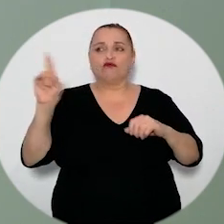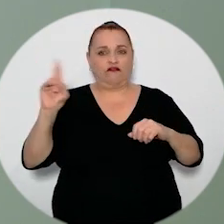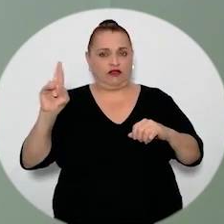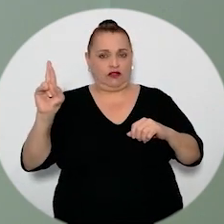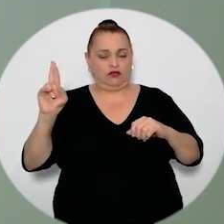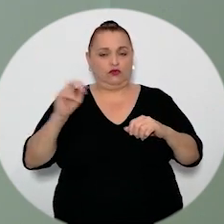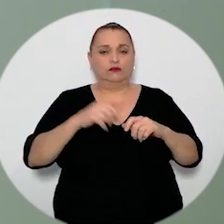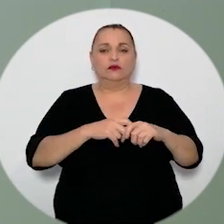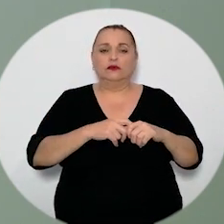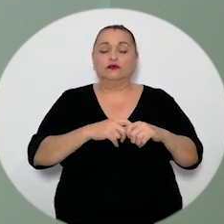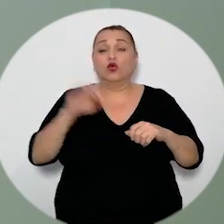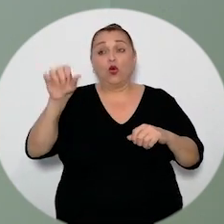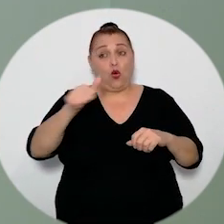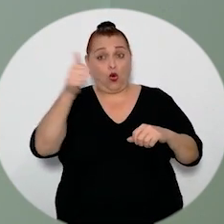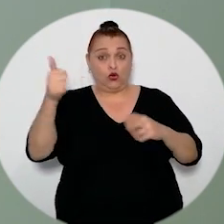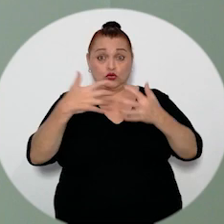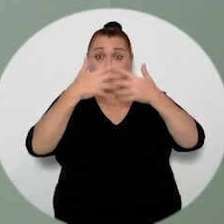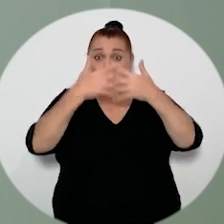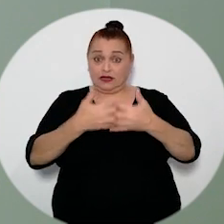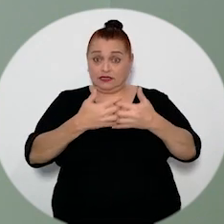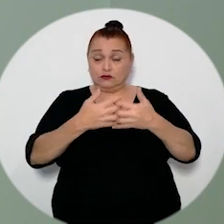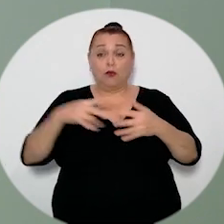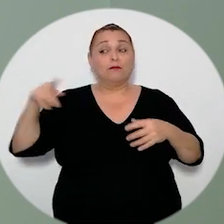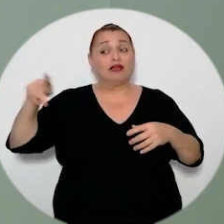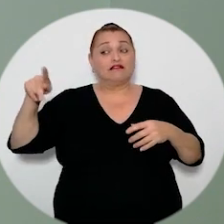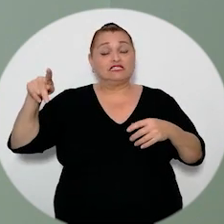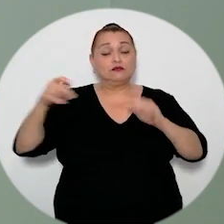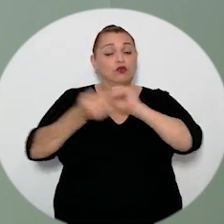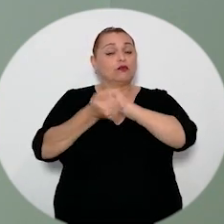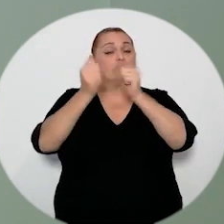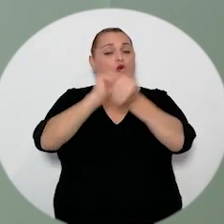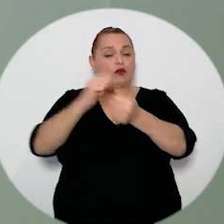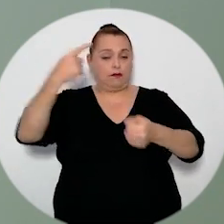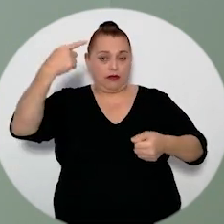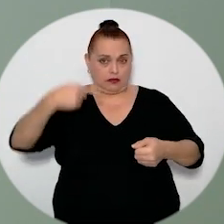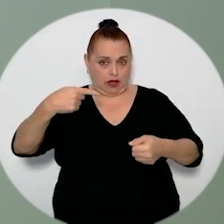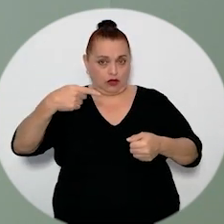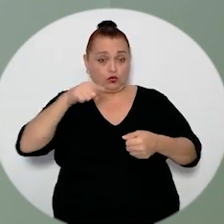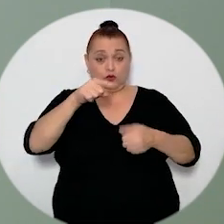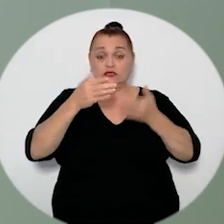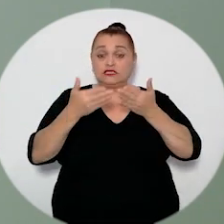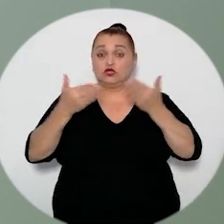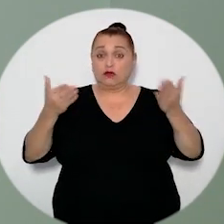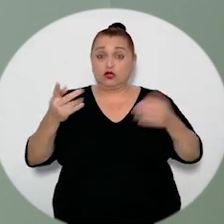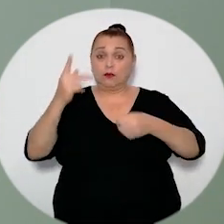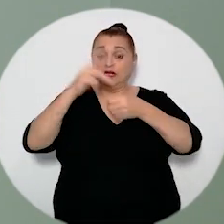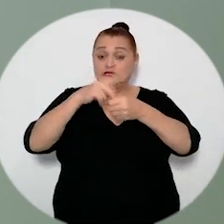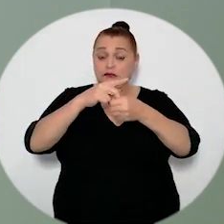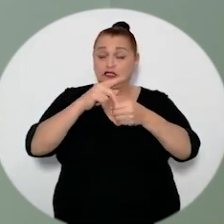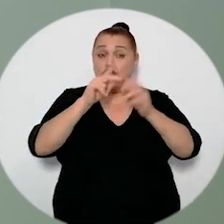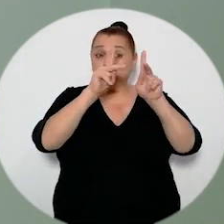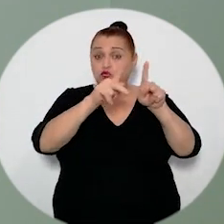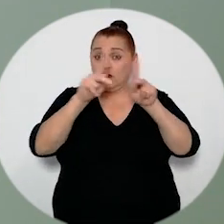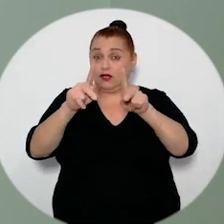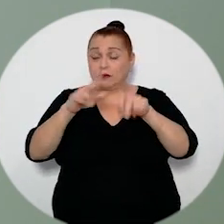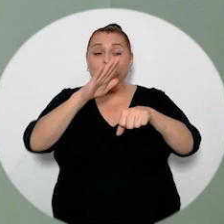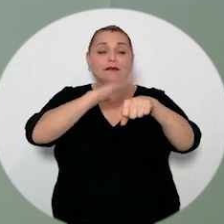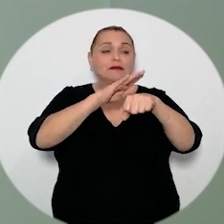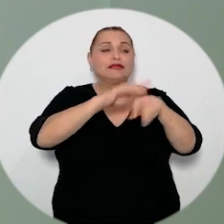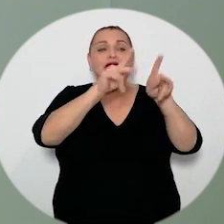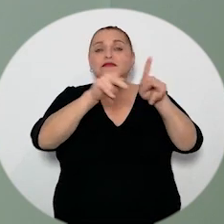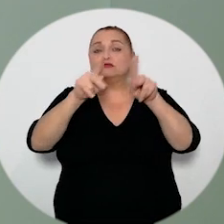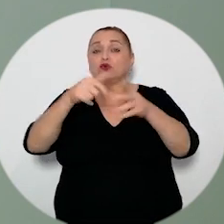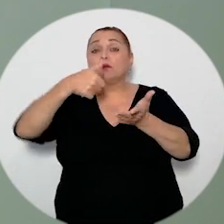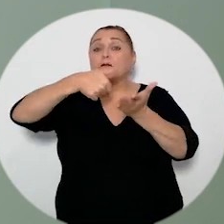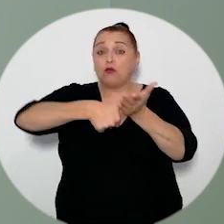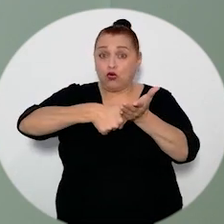del referéndum. Otro mecanismo es el plebiscito revocatorio de mandato. Este instrumento de participación ciudadana le permite al